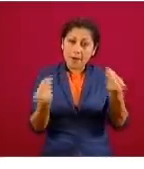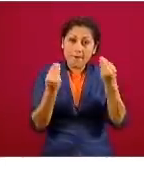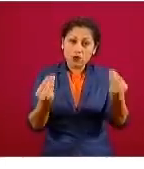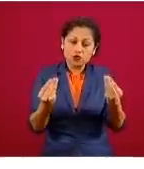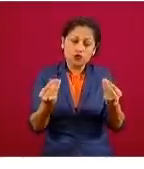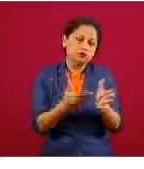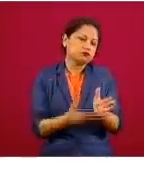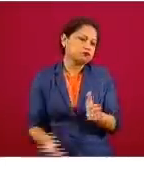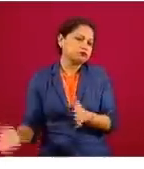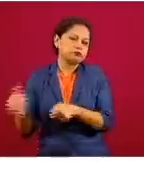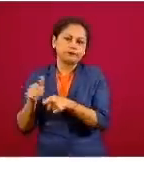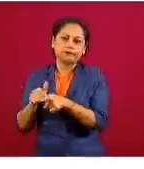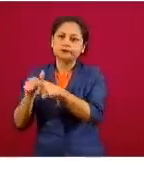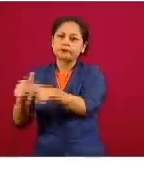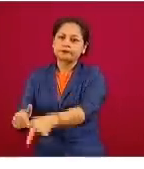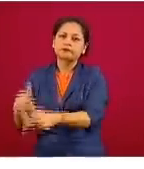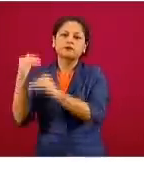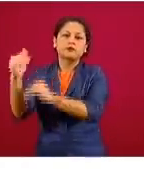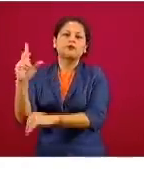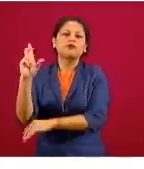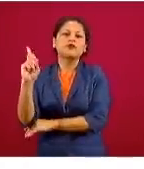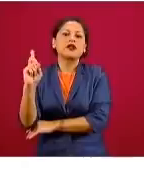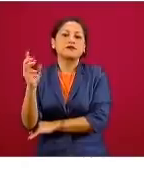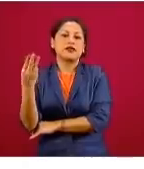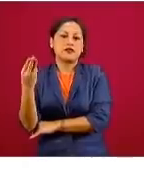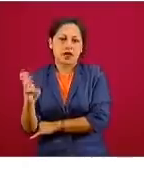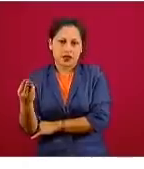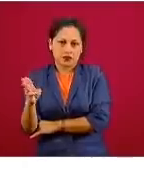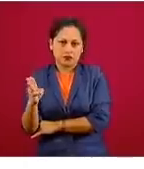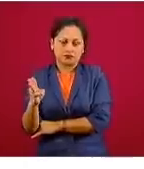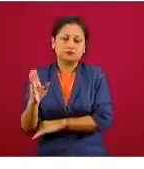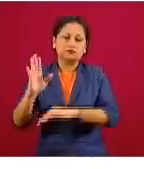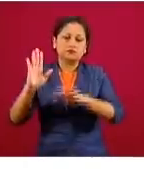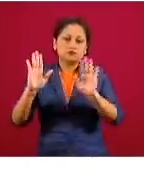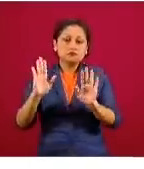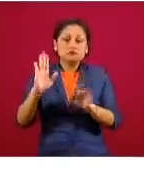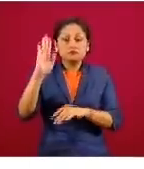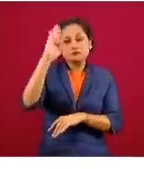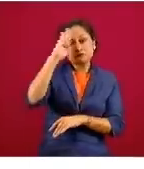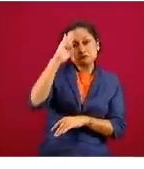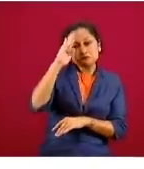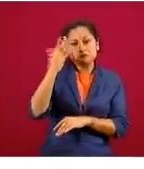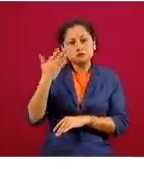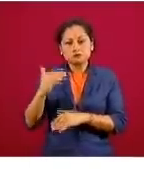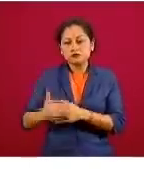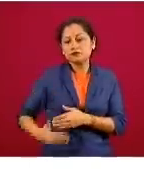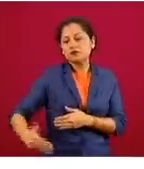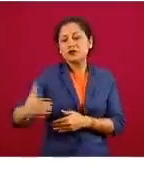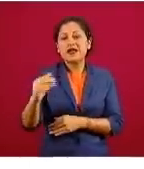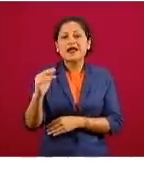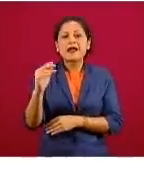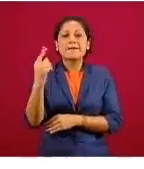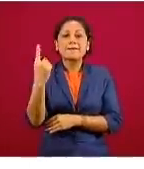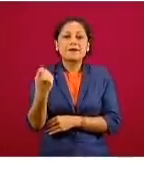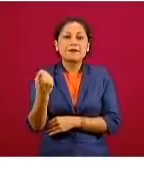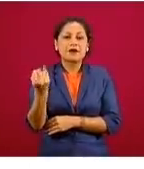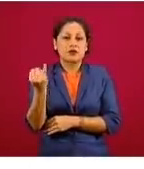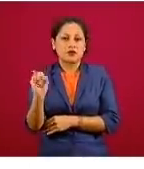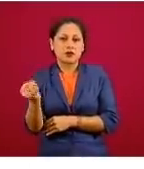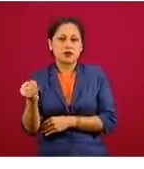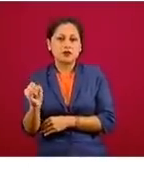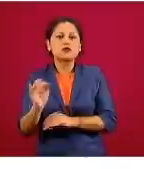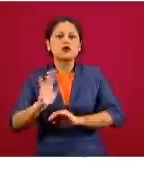mayo y, en todos los casos, el 1 de junio ya recuperamos de una manera escalonada, de una